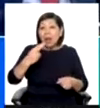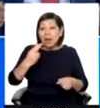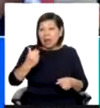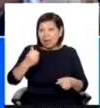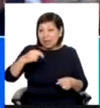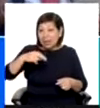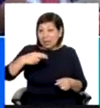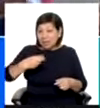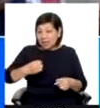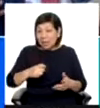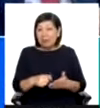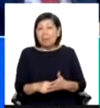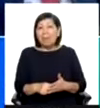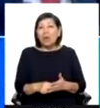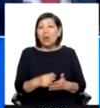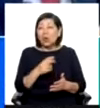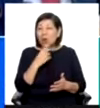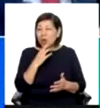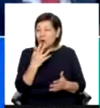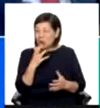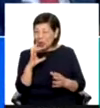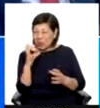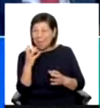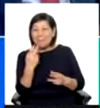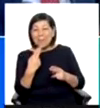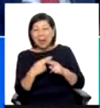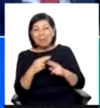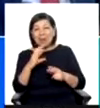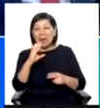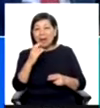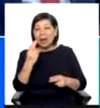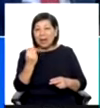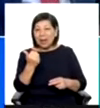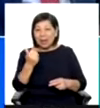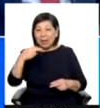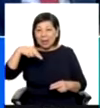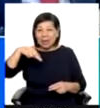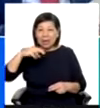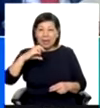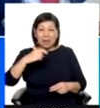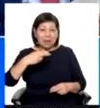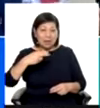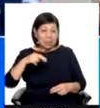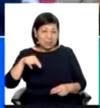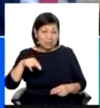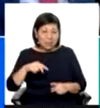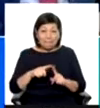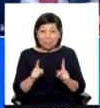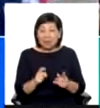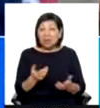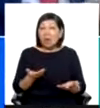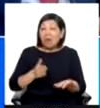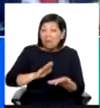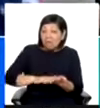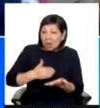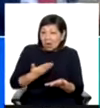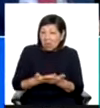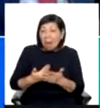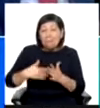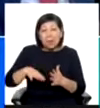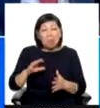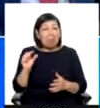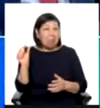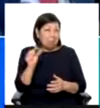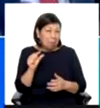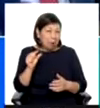la que se encuentra en el mercado, una papa media rojita. Media rosada, claro. Entonces, esa papa prácticamente es una papa para la fritura, se usa, una papa